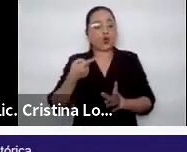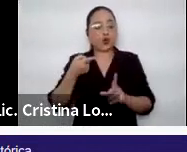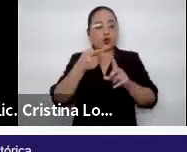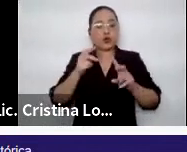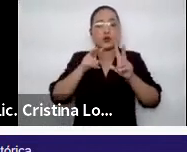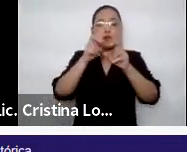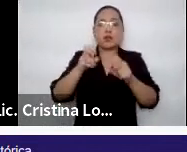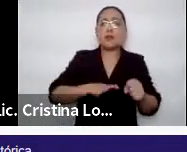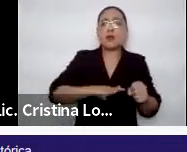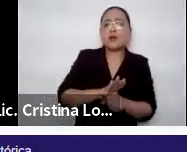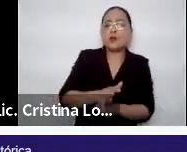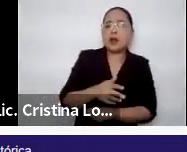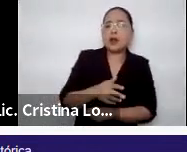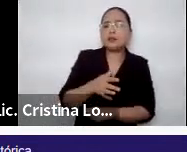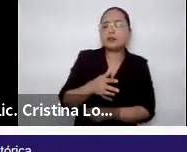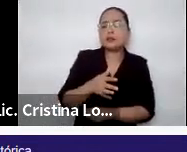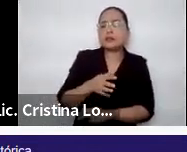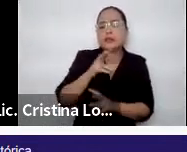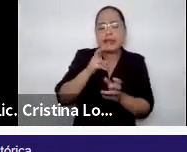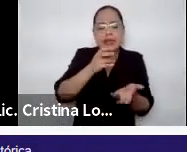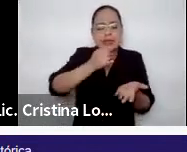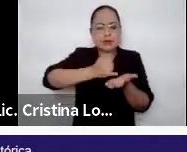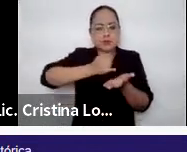a impuesto